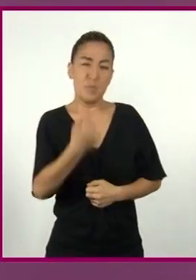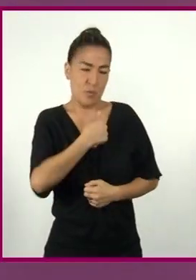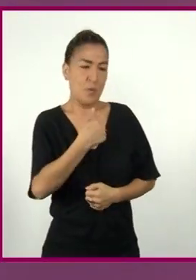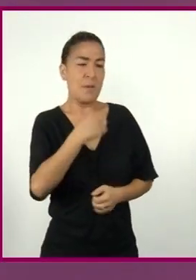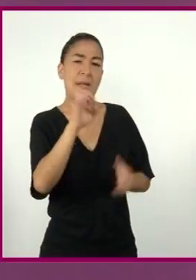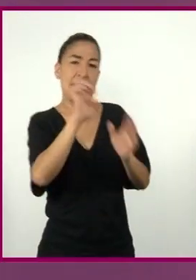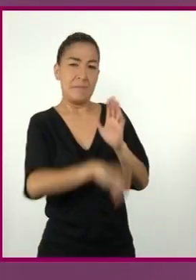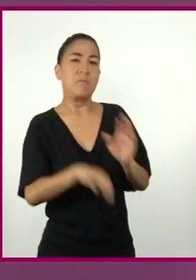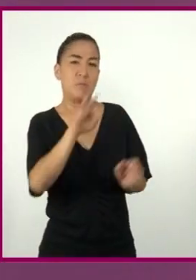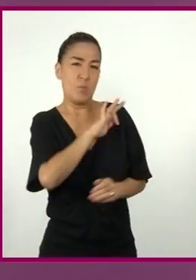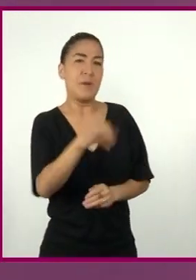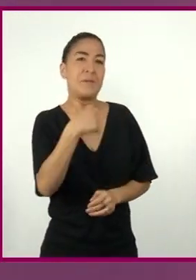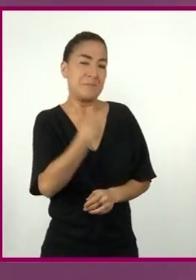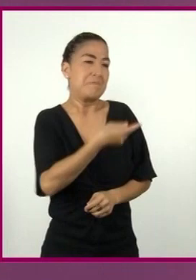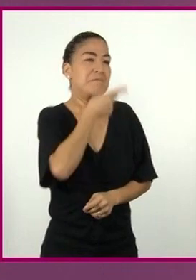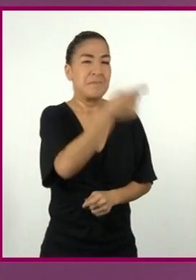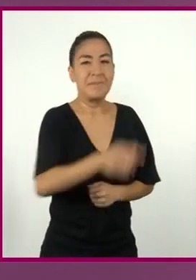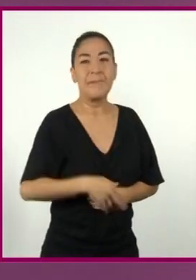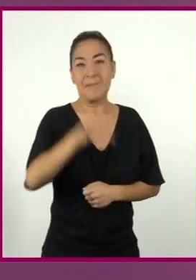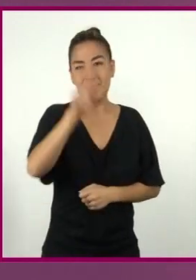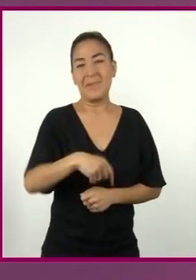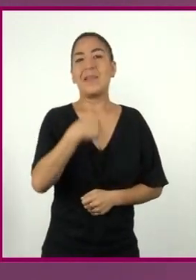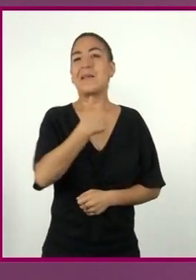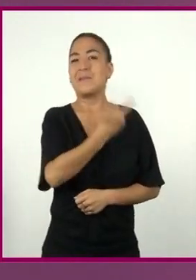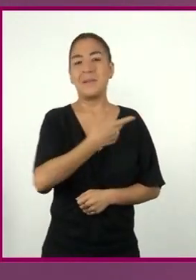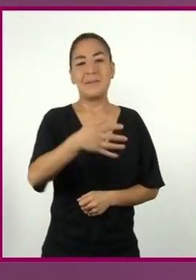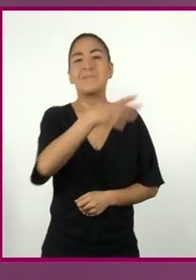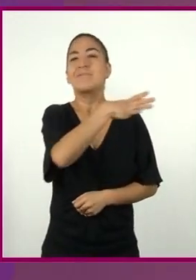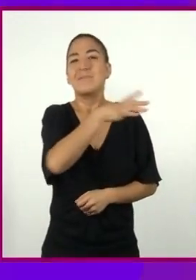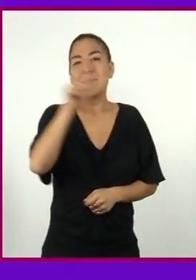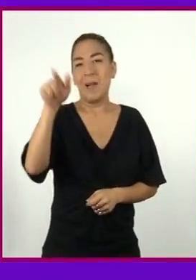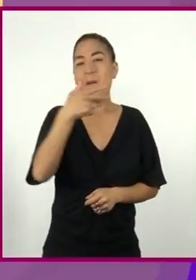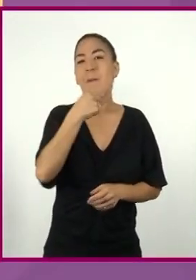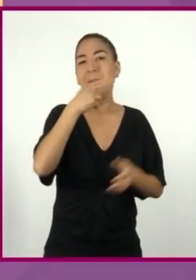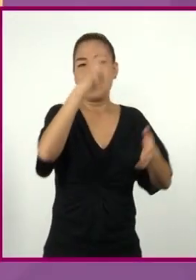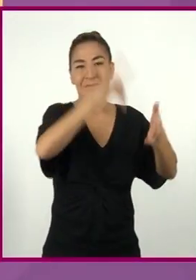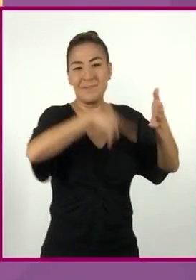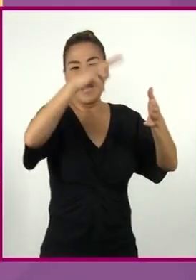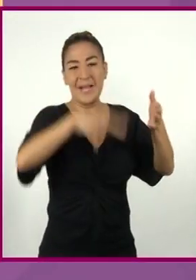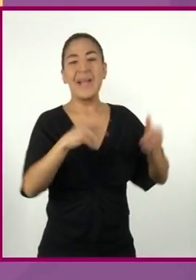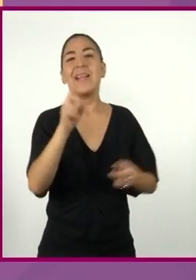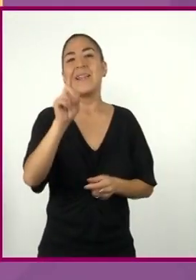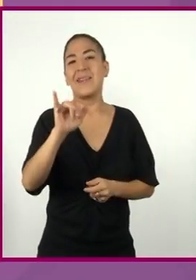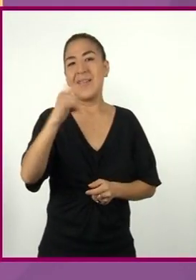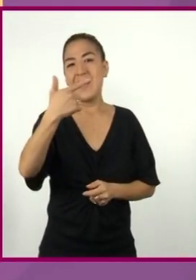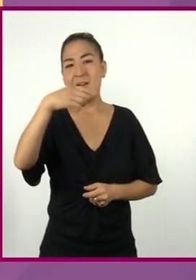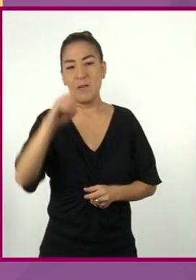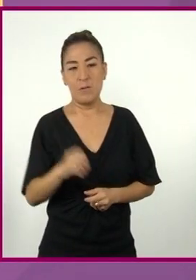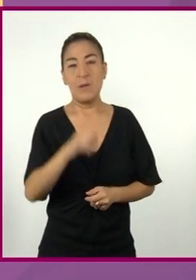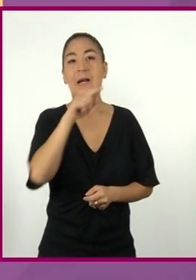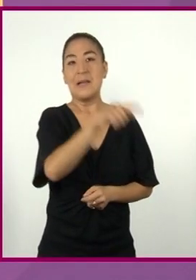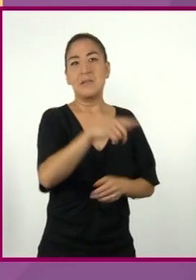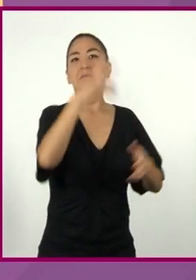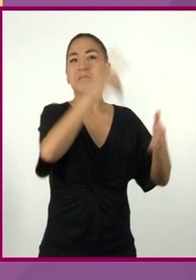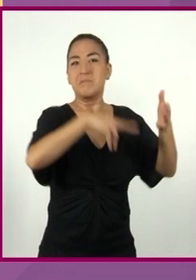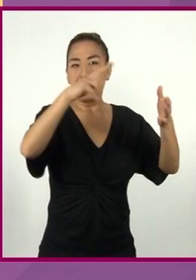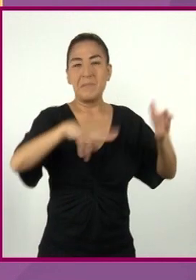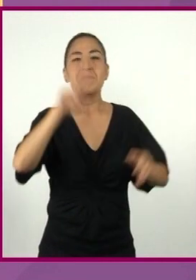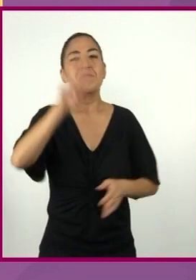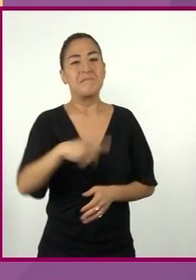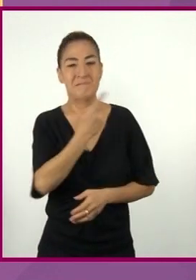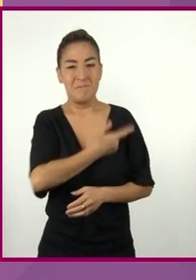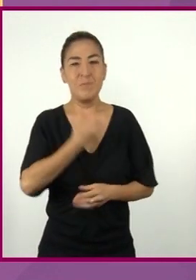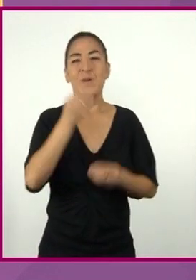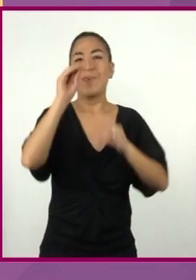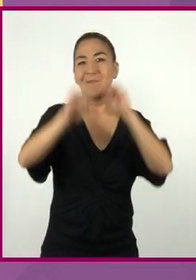profesora, que soy una gran admiradora del muralista Diego Rivera. He visto su obra en varios puntos de la Ciudad